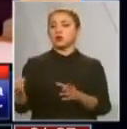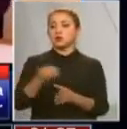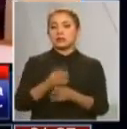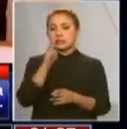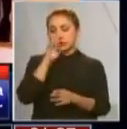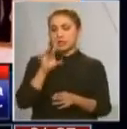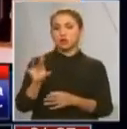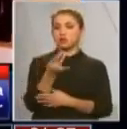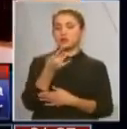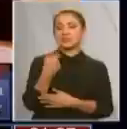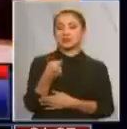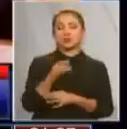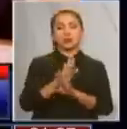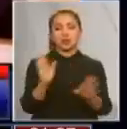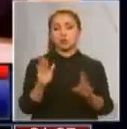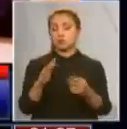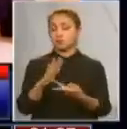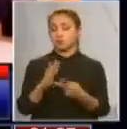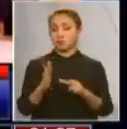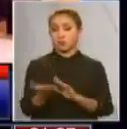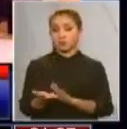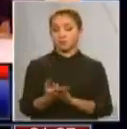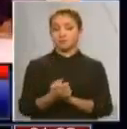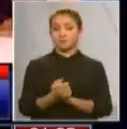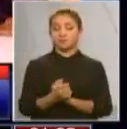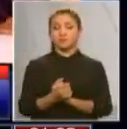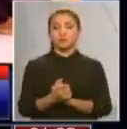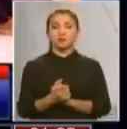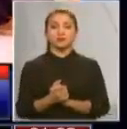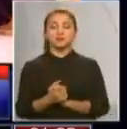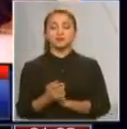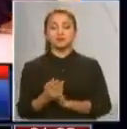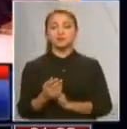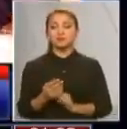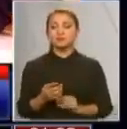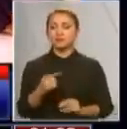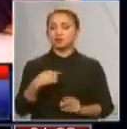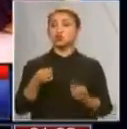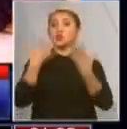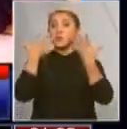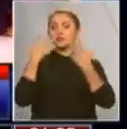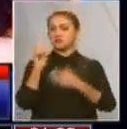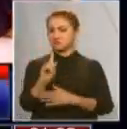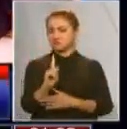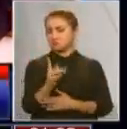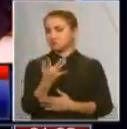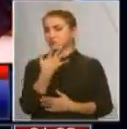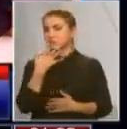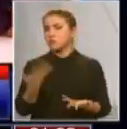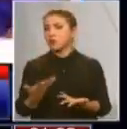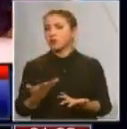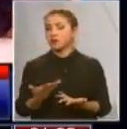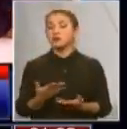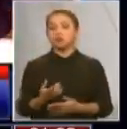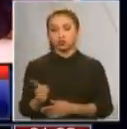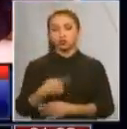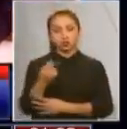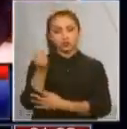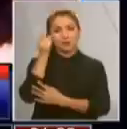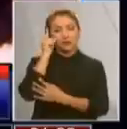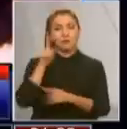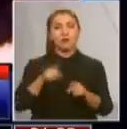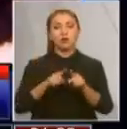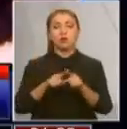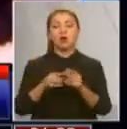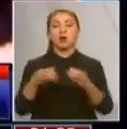el Senado ninguna anomalía. Por eso es que, mira, no me llama la atención por un lado, porque sabíamos que el